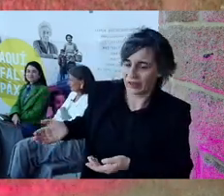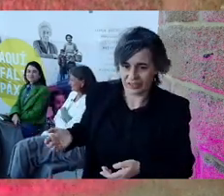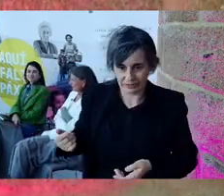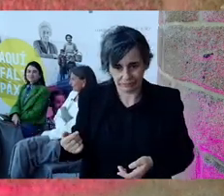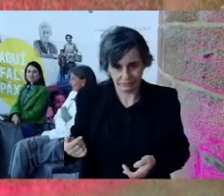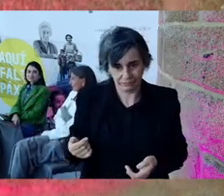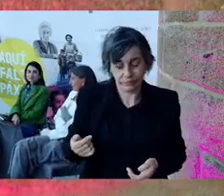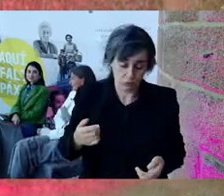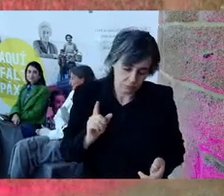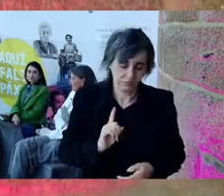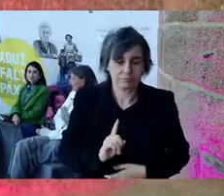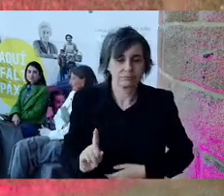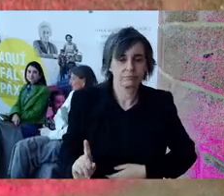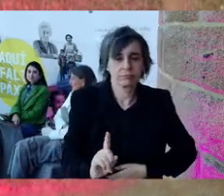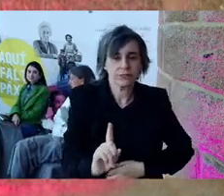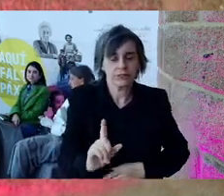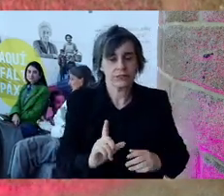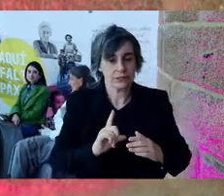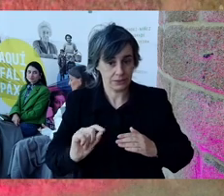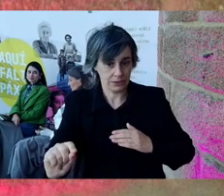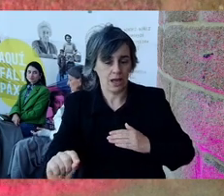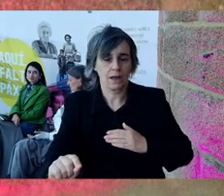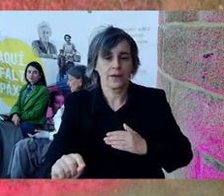tú. Sale